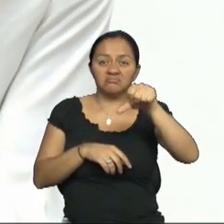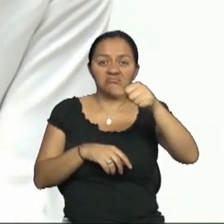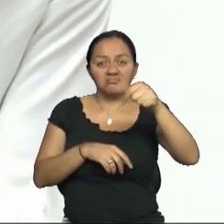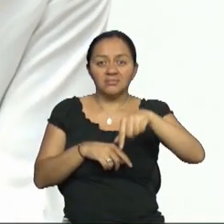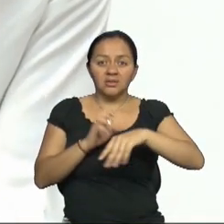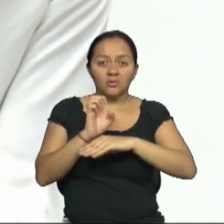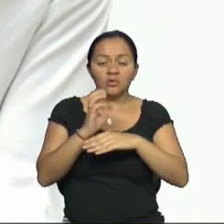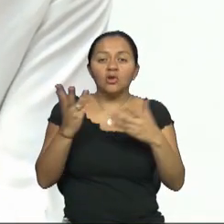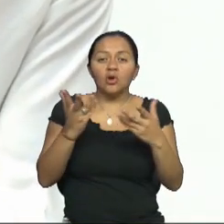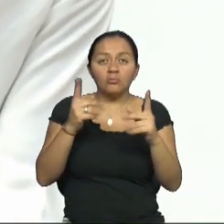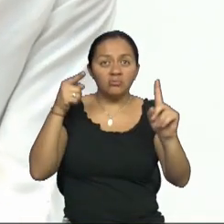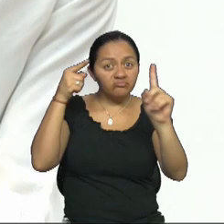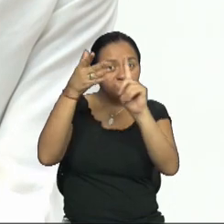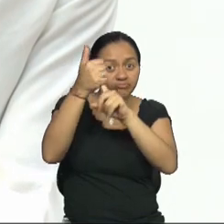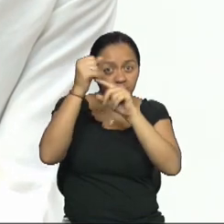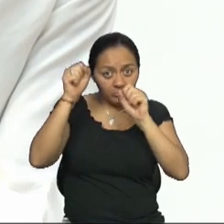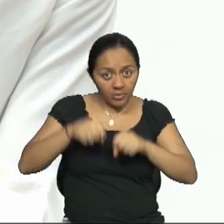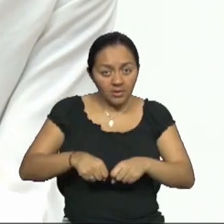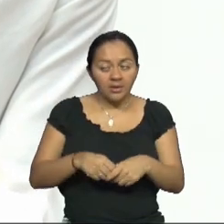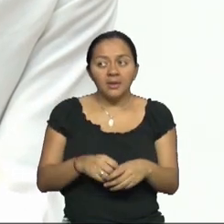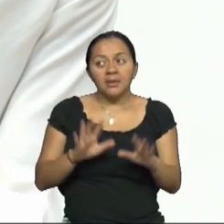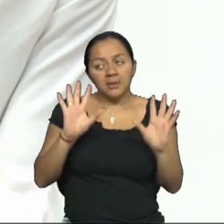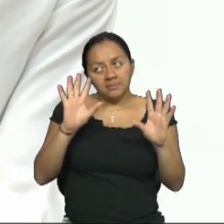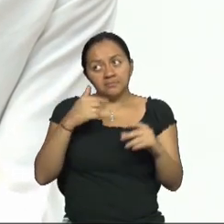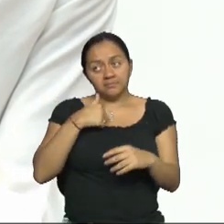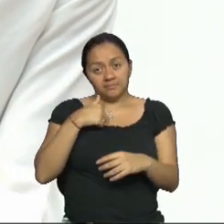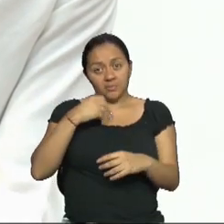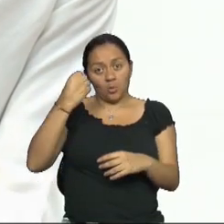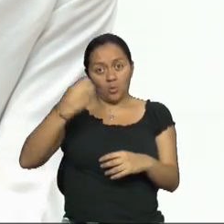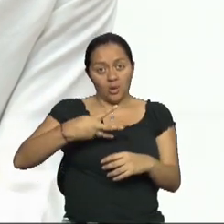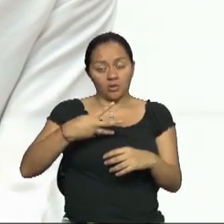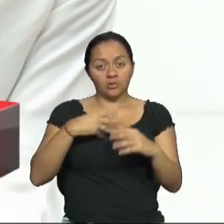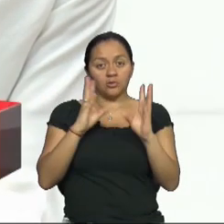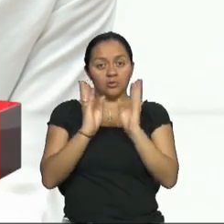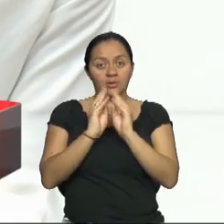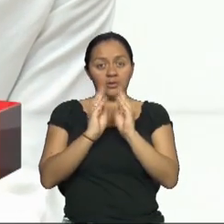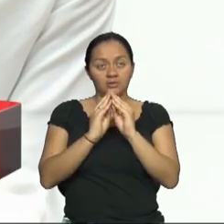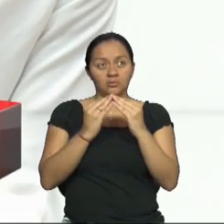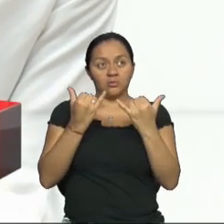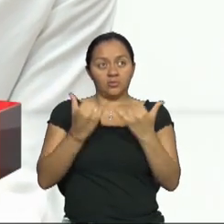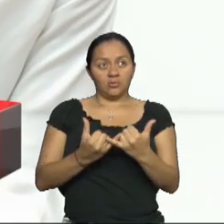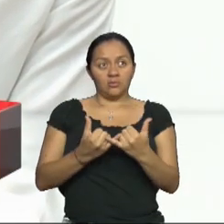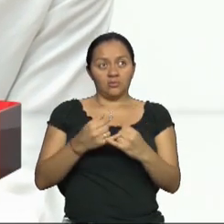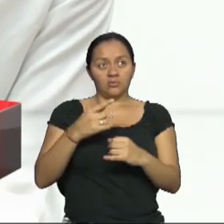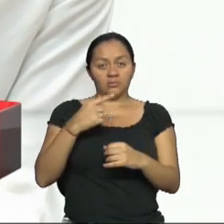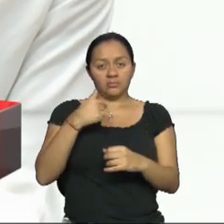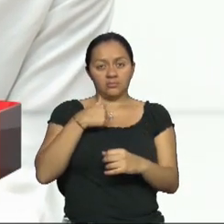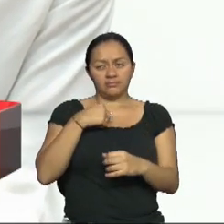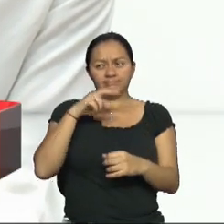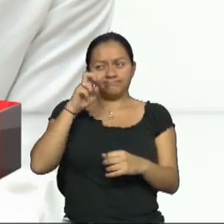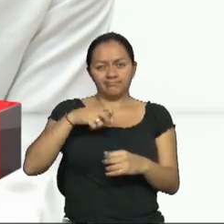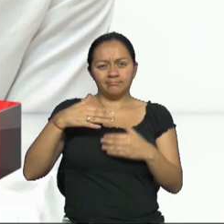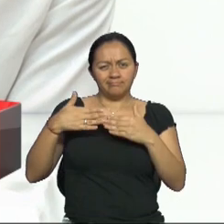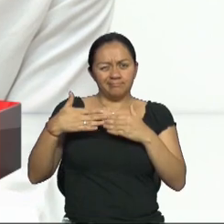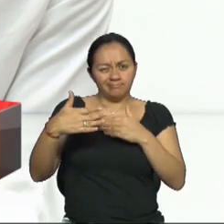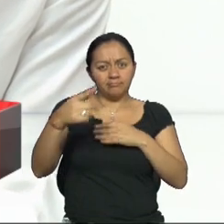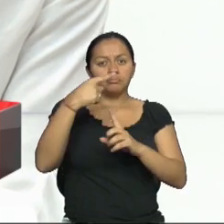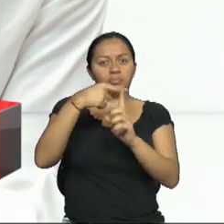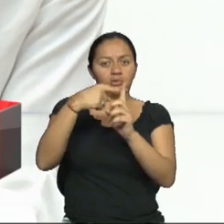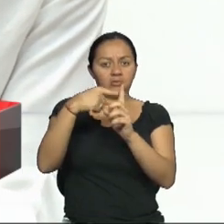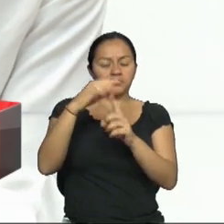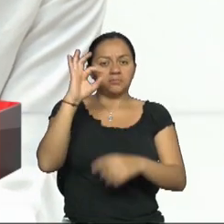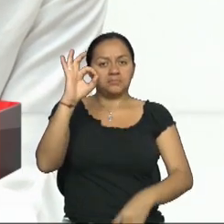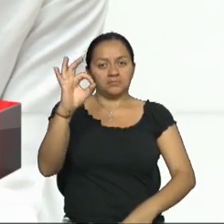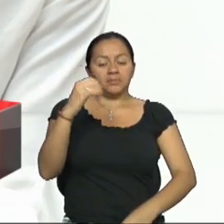interesante? Para mí este congreso me ha parecido me está pareciendo fascinante. Creo que